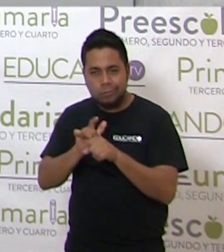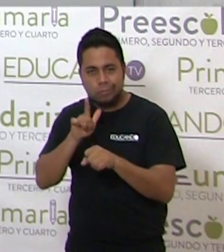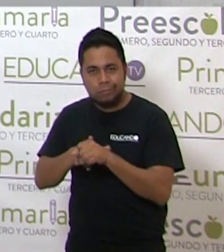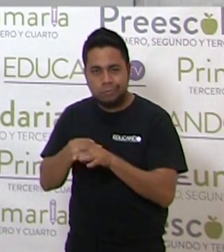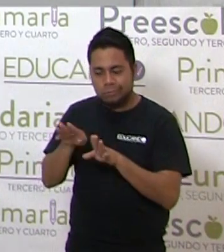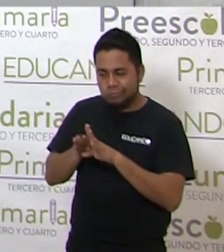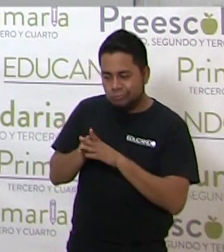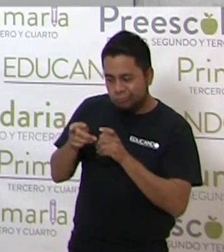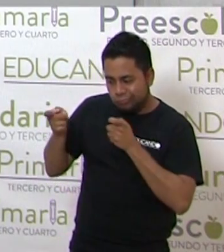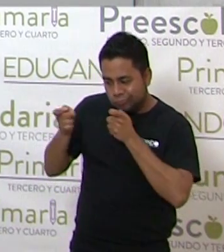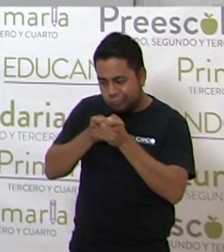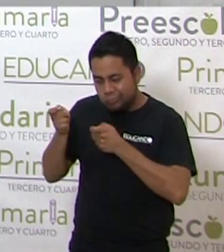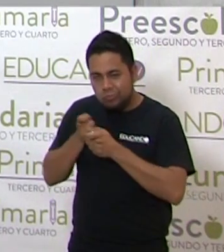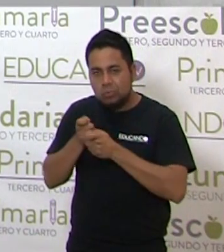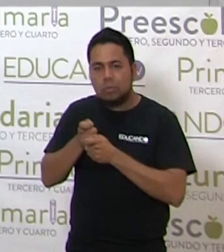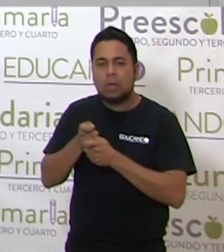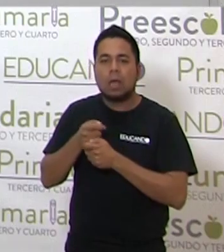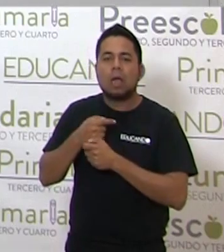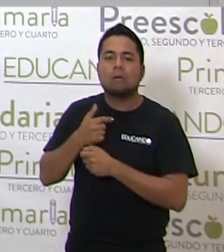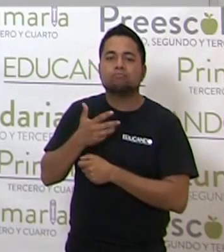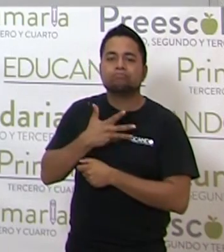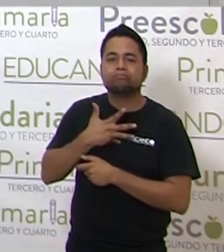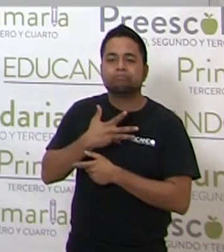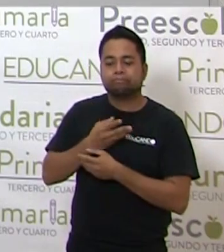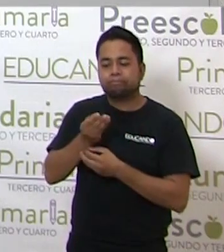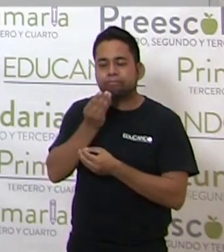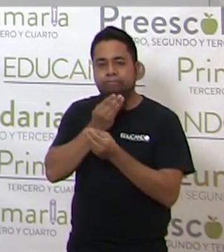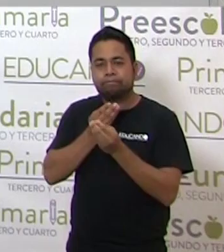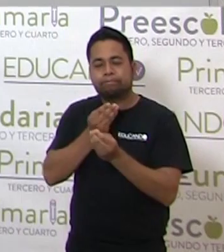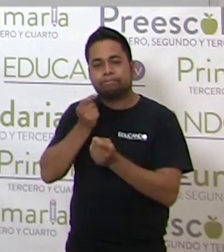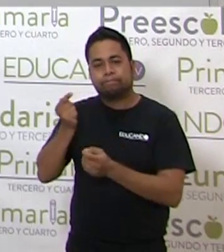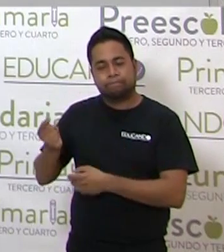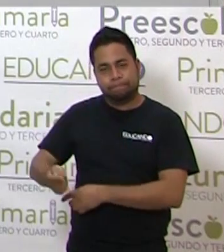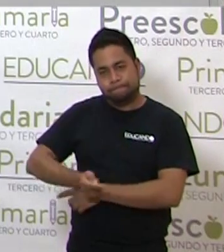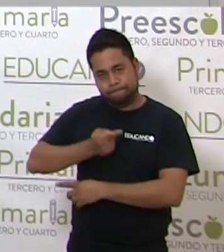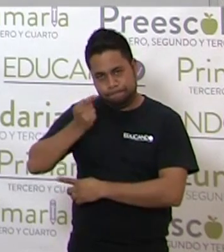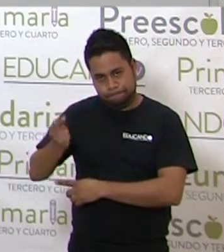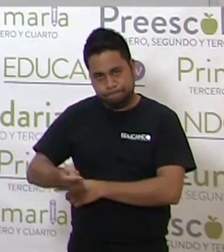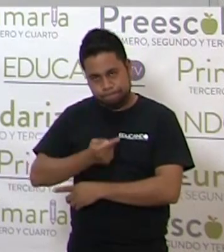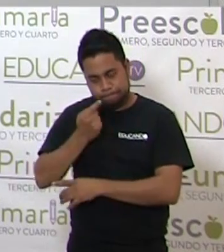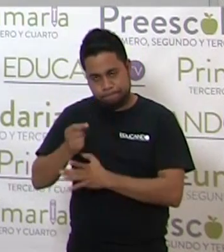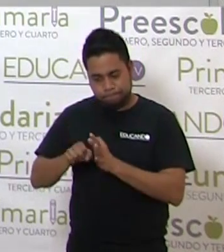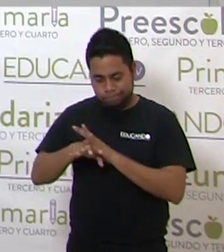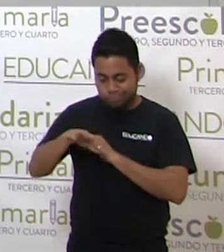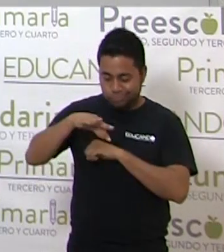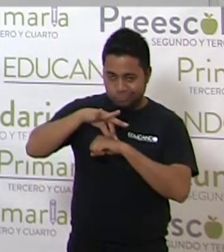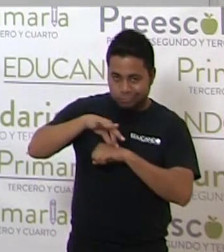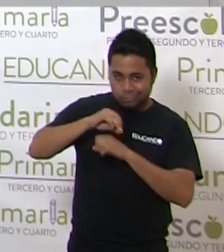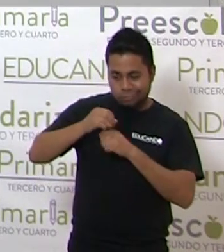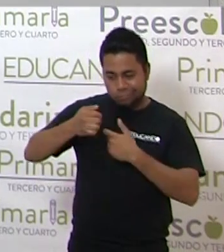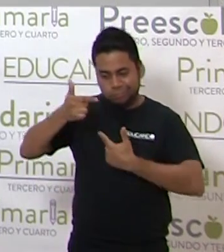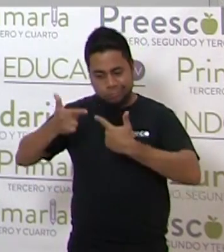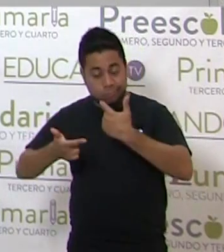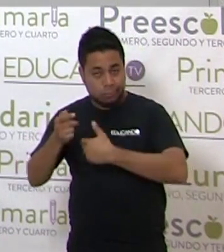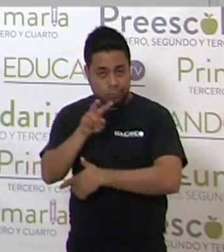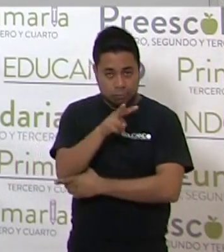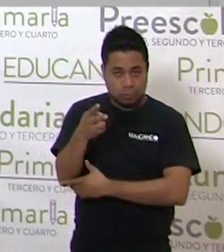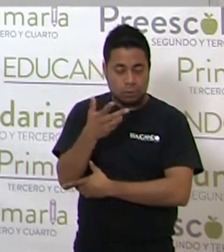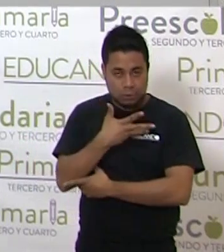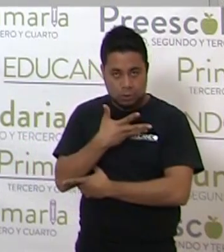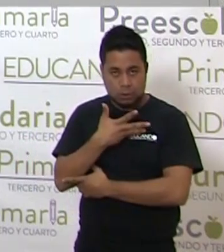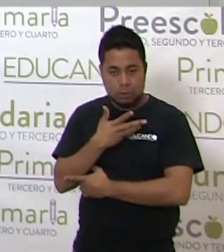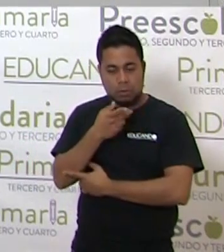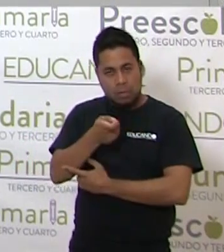así una fuente permanente de alimentación, tanto de carne como de leche. Es decir,